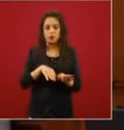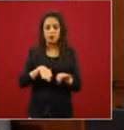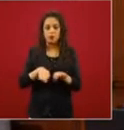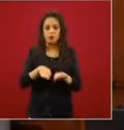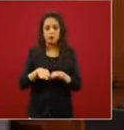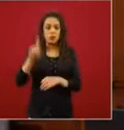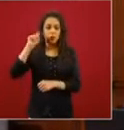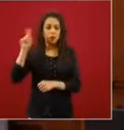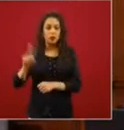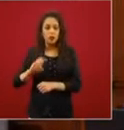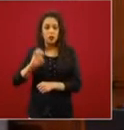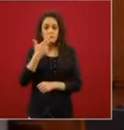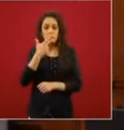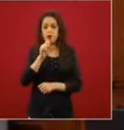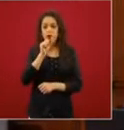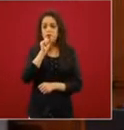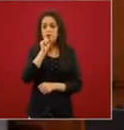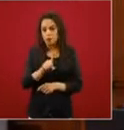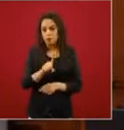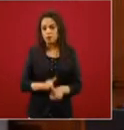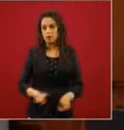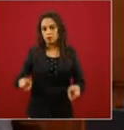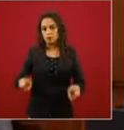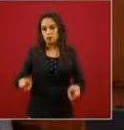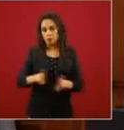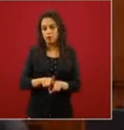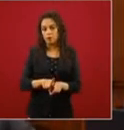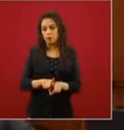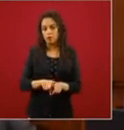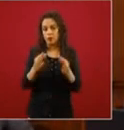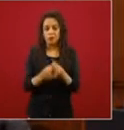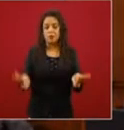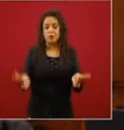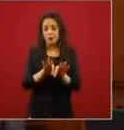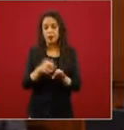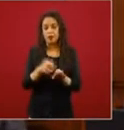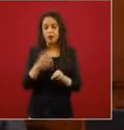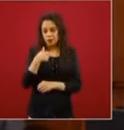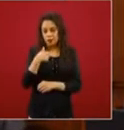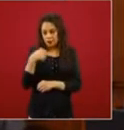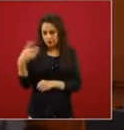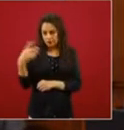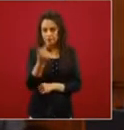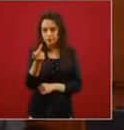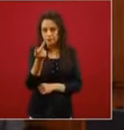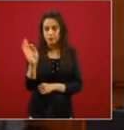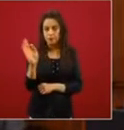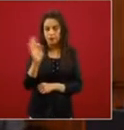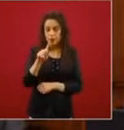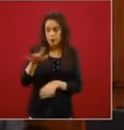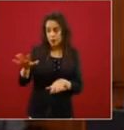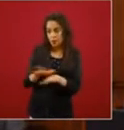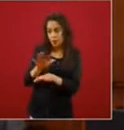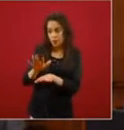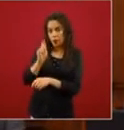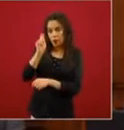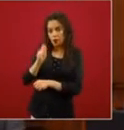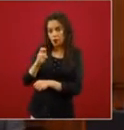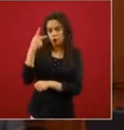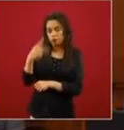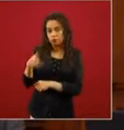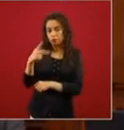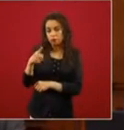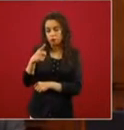Zacatecas, Chihuahua tiene un peso también muy trascendente. Entonces, esa es la pregunta, si va a haber un cambio ahí en la estructura de cómo se maneja el sector